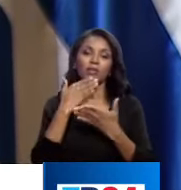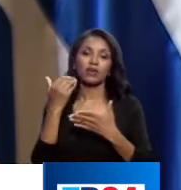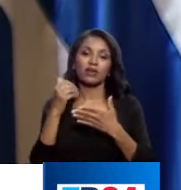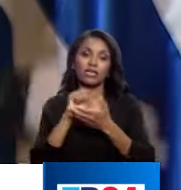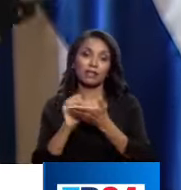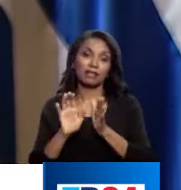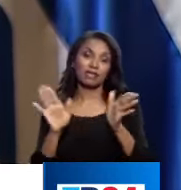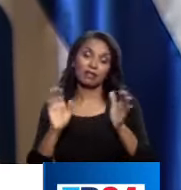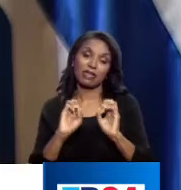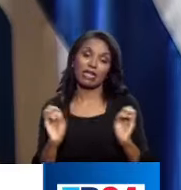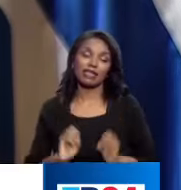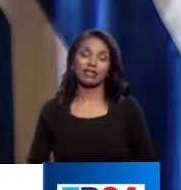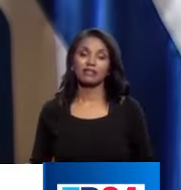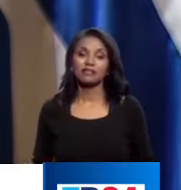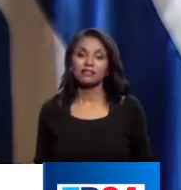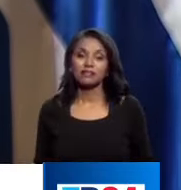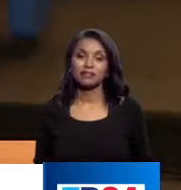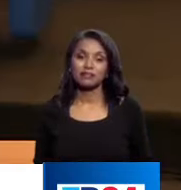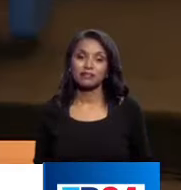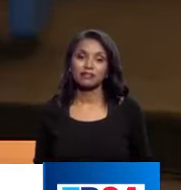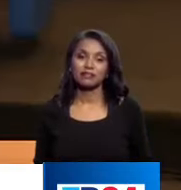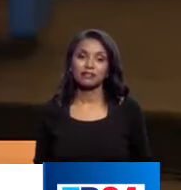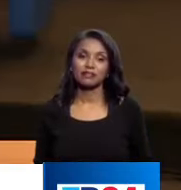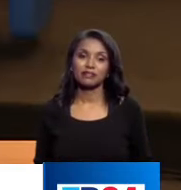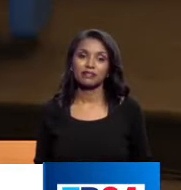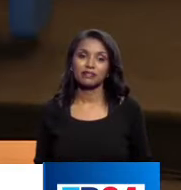San Miguelito. Pero eso es persecución.